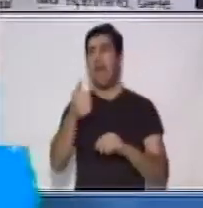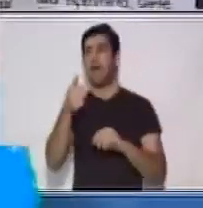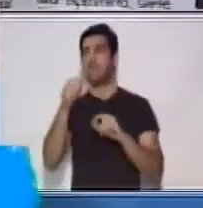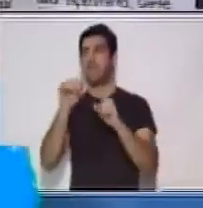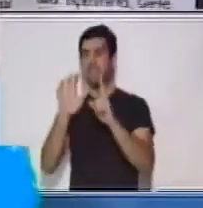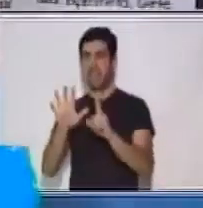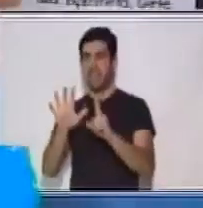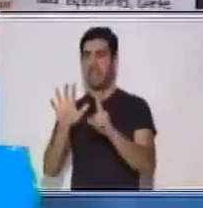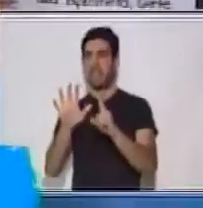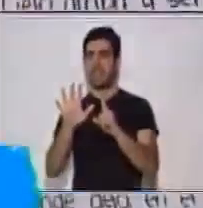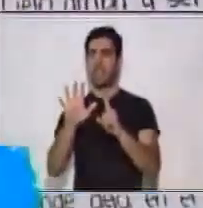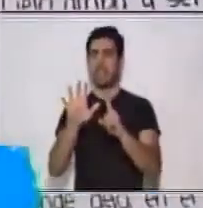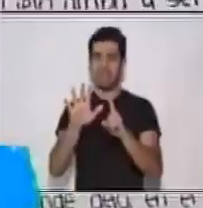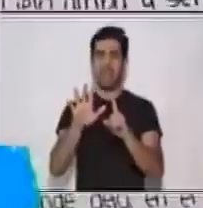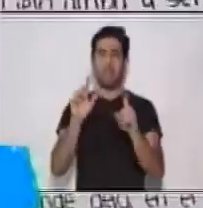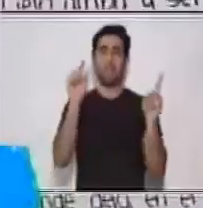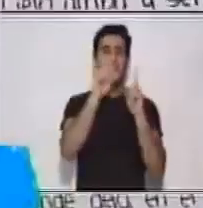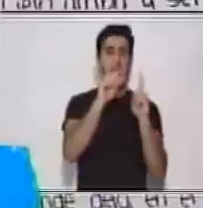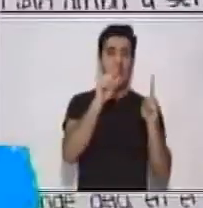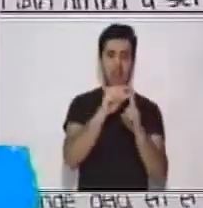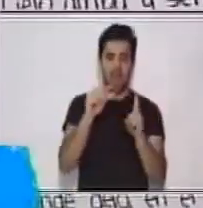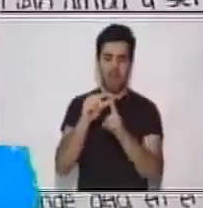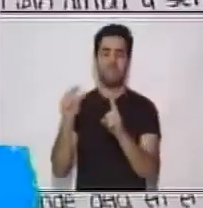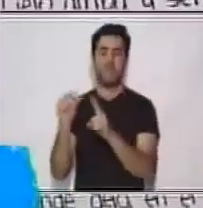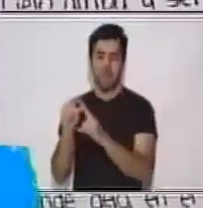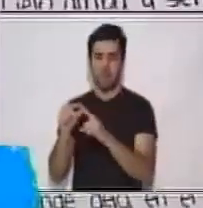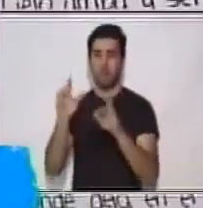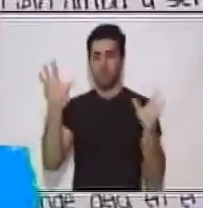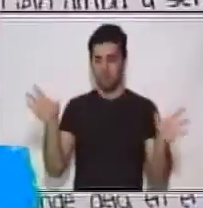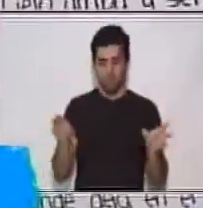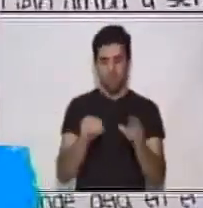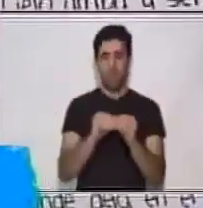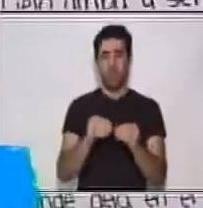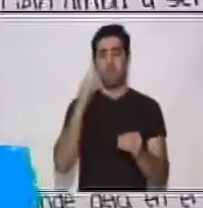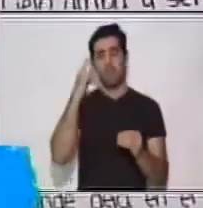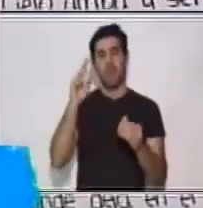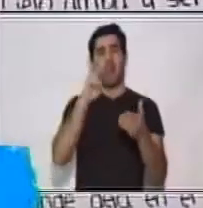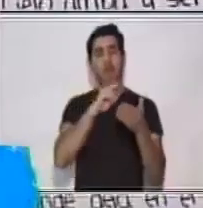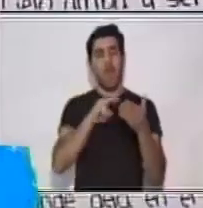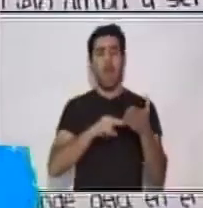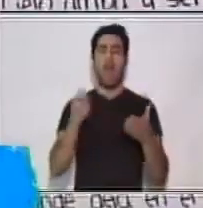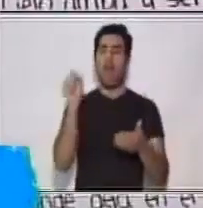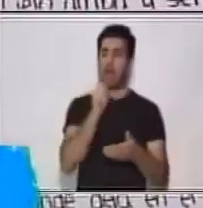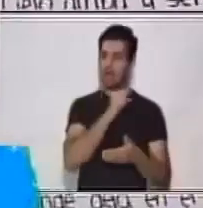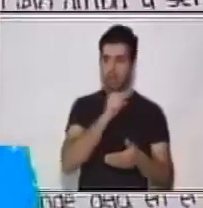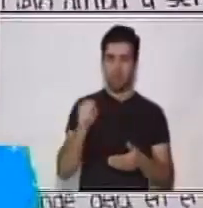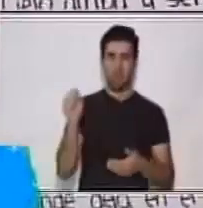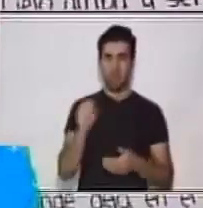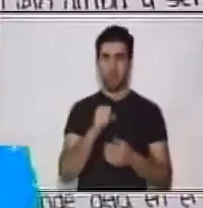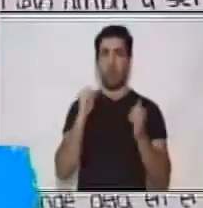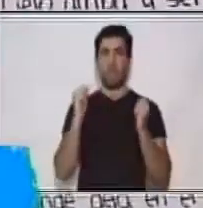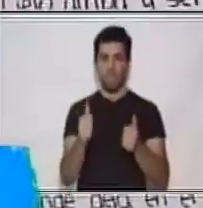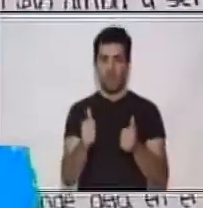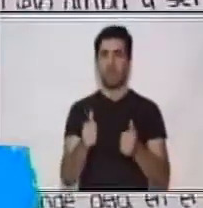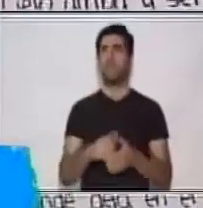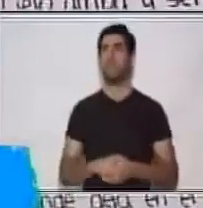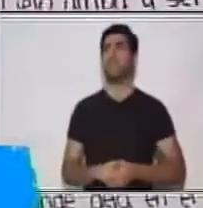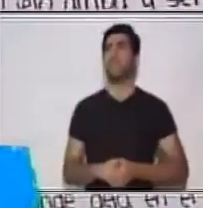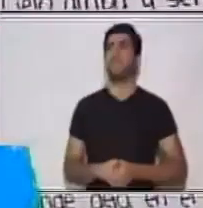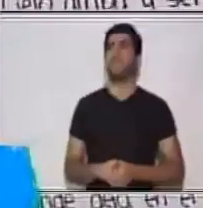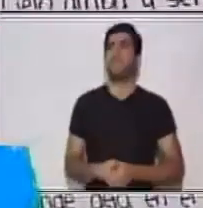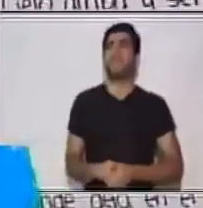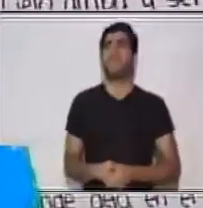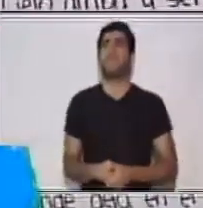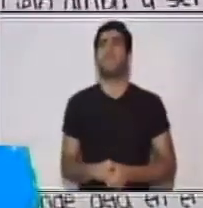decía anteriormente era que tiene que ver la métrica en la cantidad de sílabas que tiene un poema. En la canción